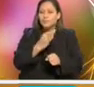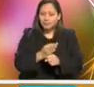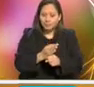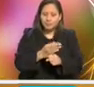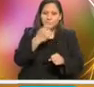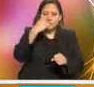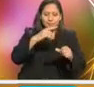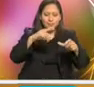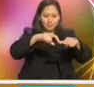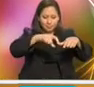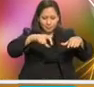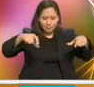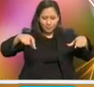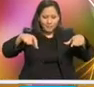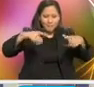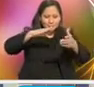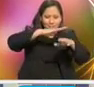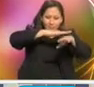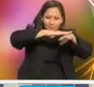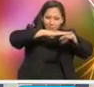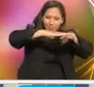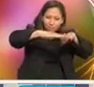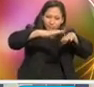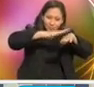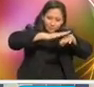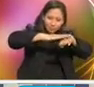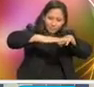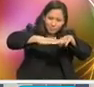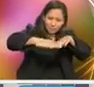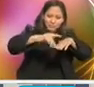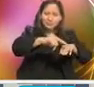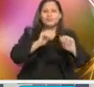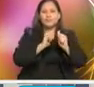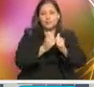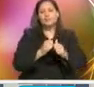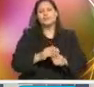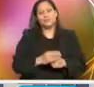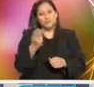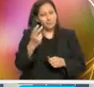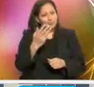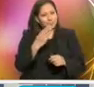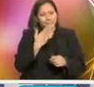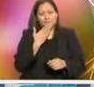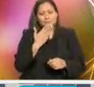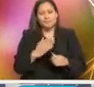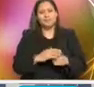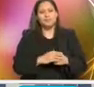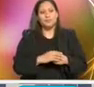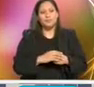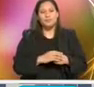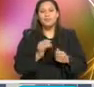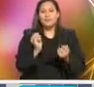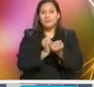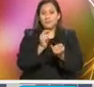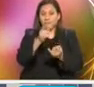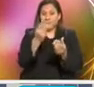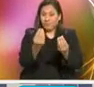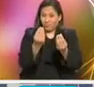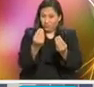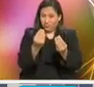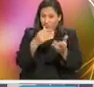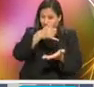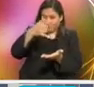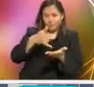quede completamente cubierta, Sí. para que así se empanice. Sí, exac,to que como quede debe bien. ser. Porque Sí. sí, también no pongan